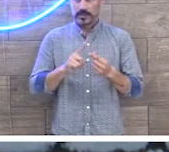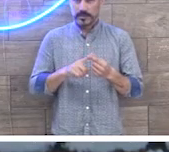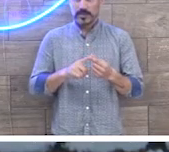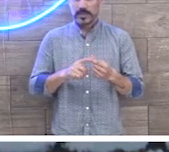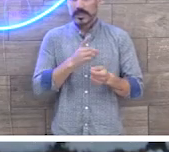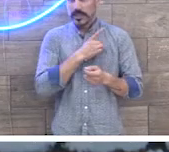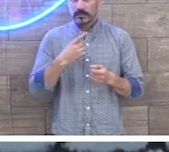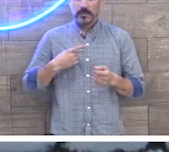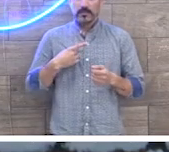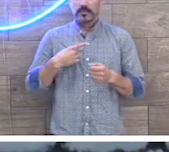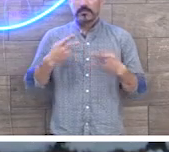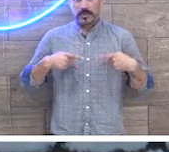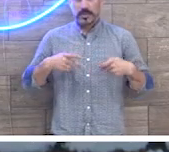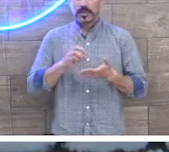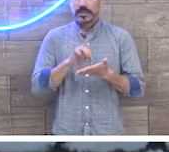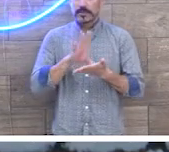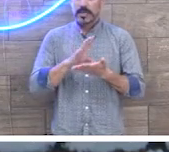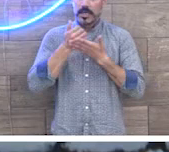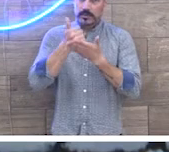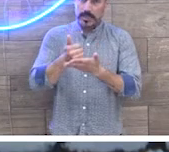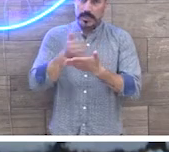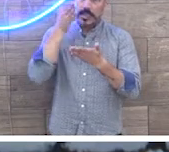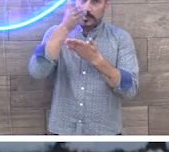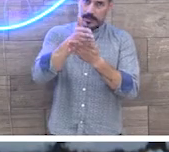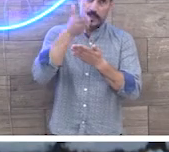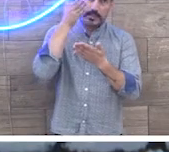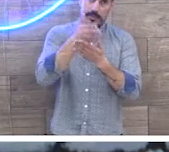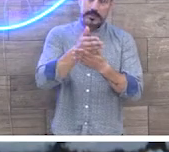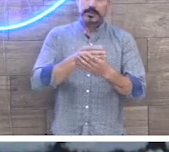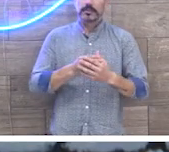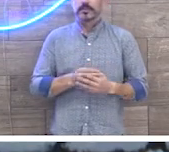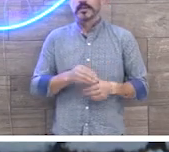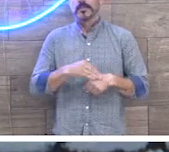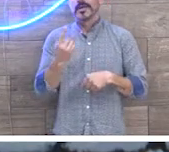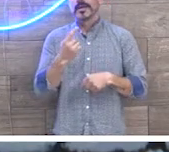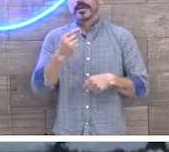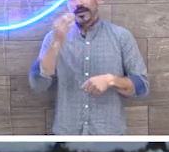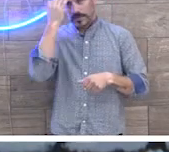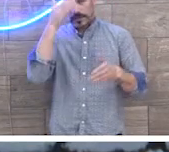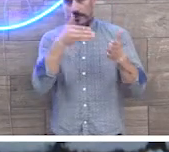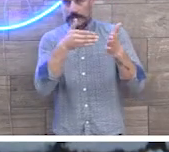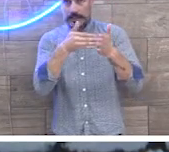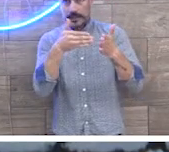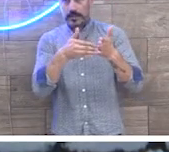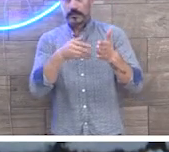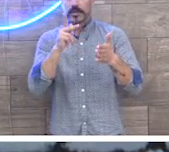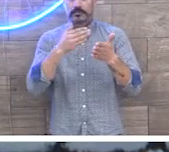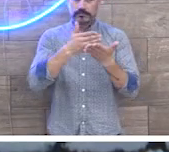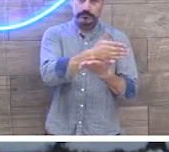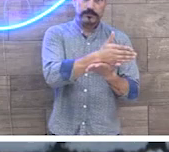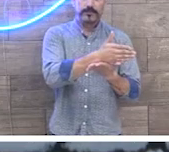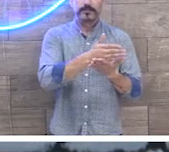ámbito laboral sigue siendo un ámbito muy complejo, donde pues solamente personas que conocen previamente el tema